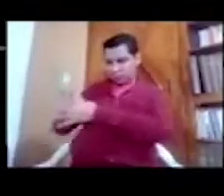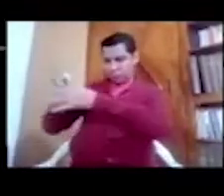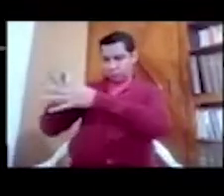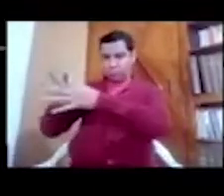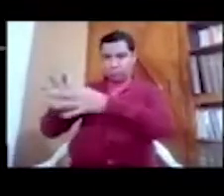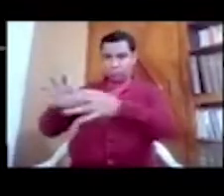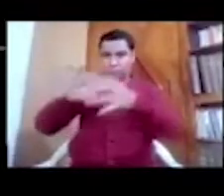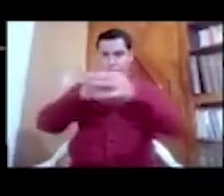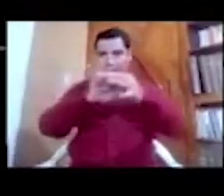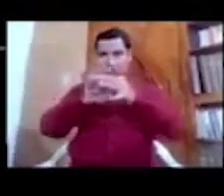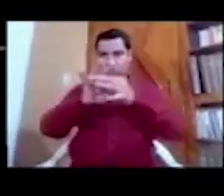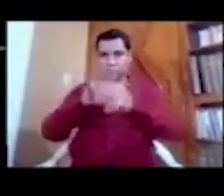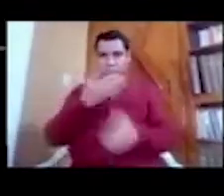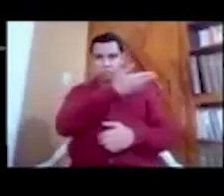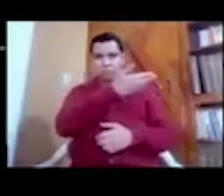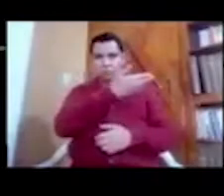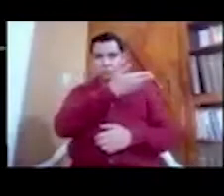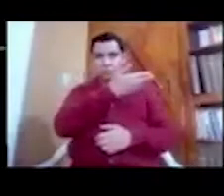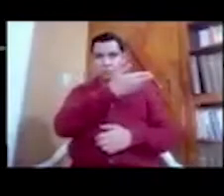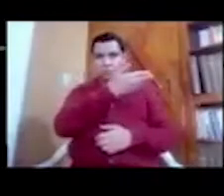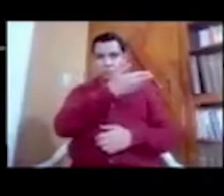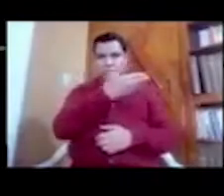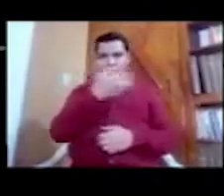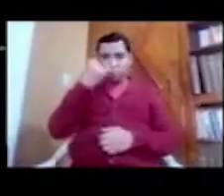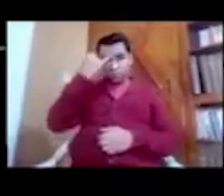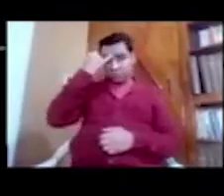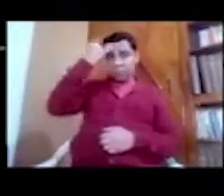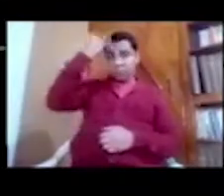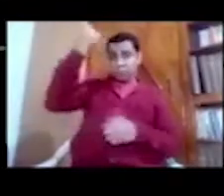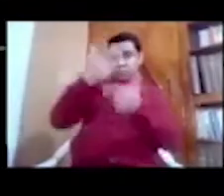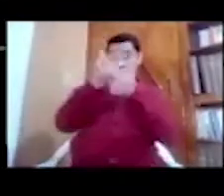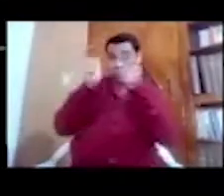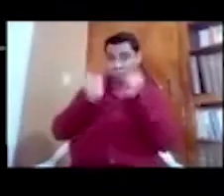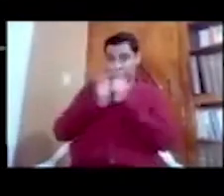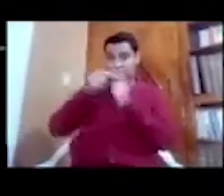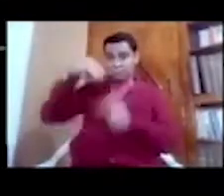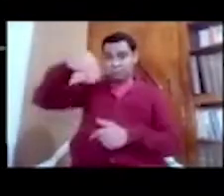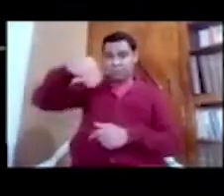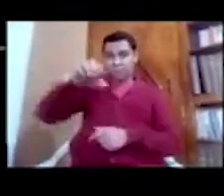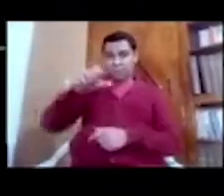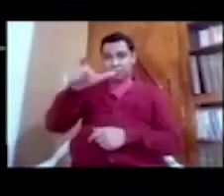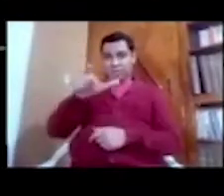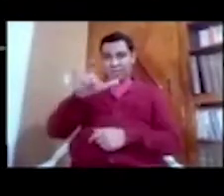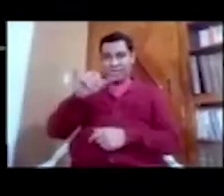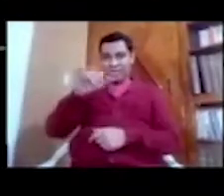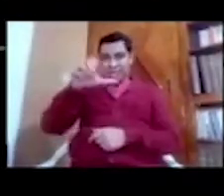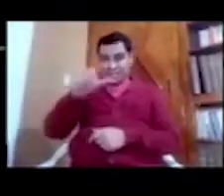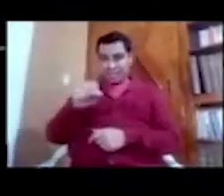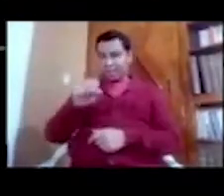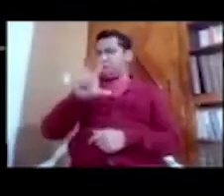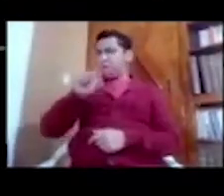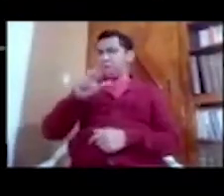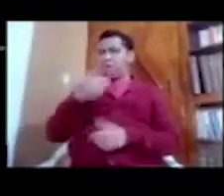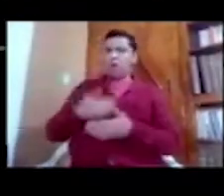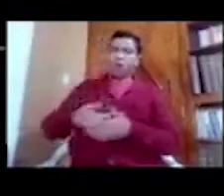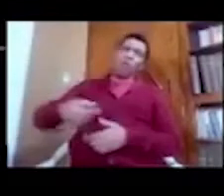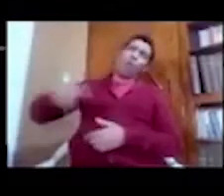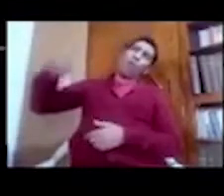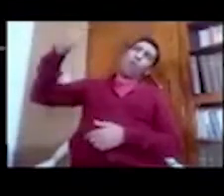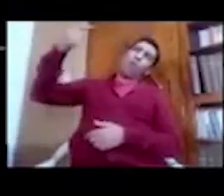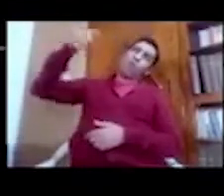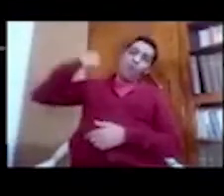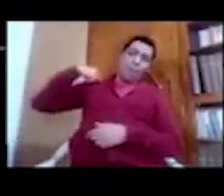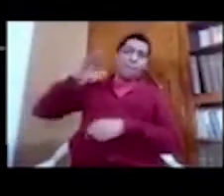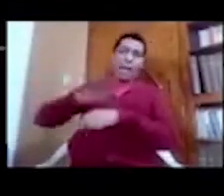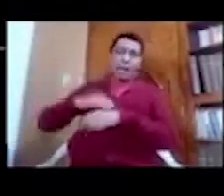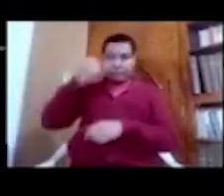no la inventaron tampoco los nahuas, los mexica, ya venía desde épocas anteriores. Lo que ellos